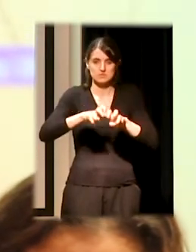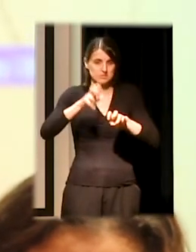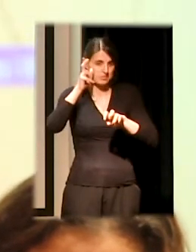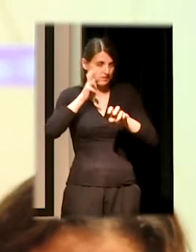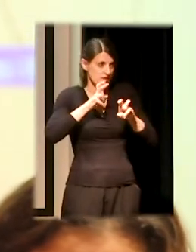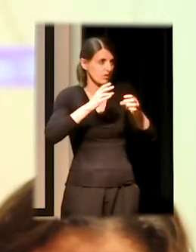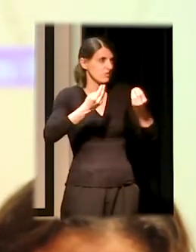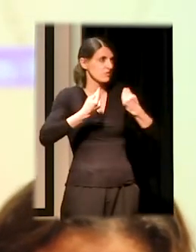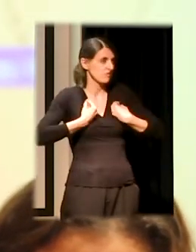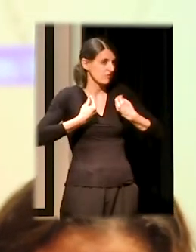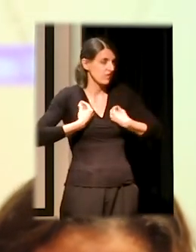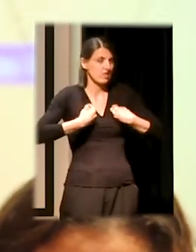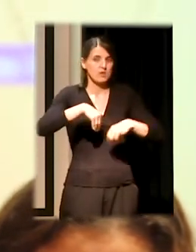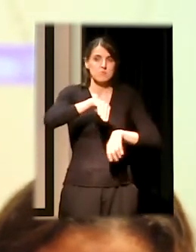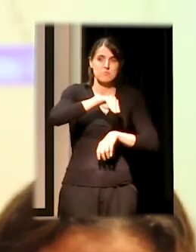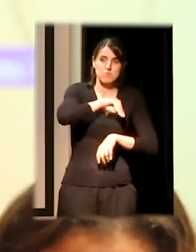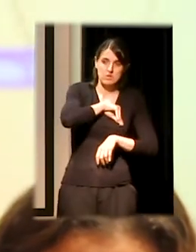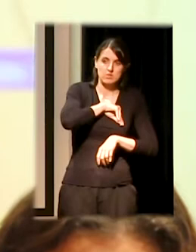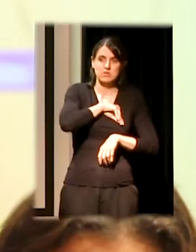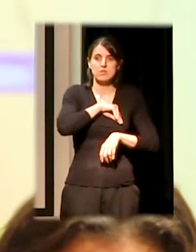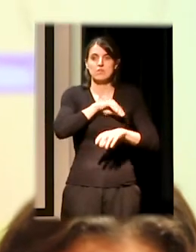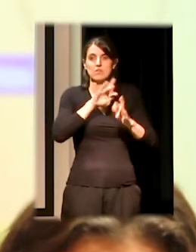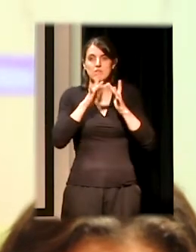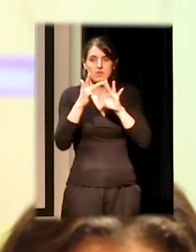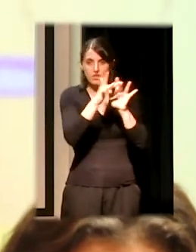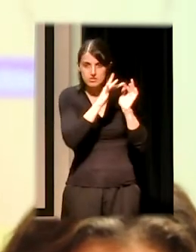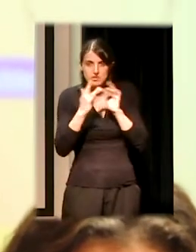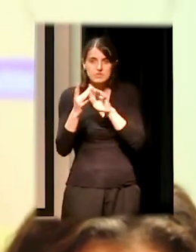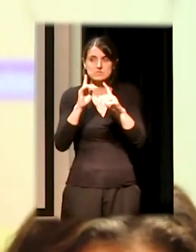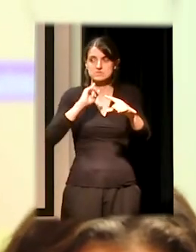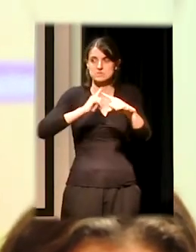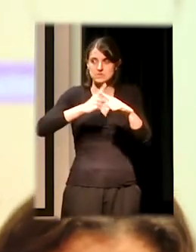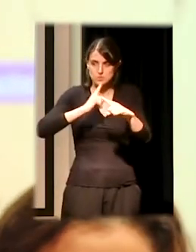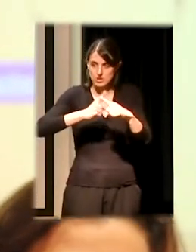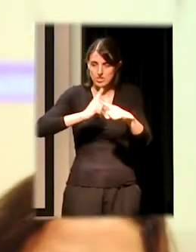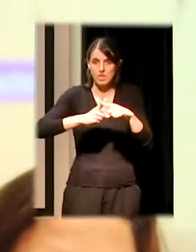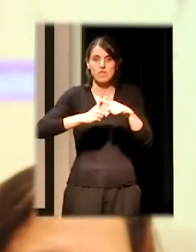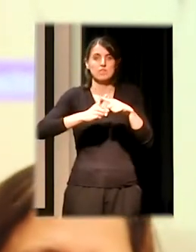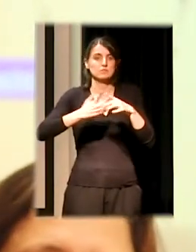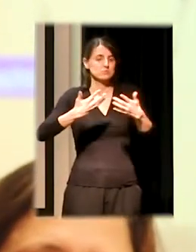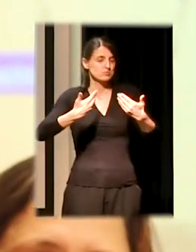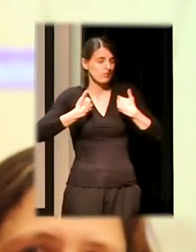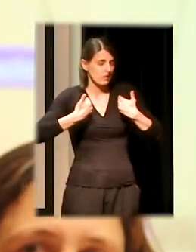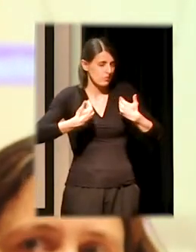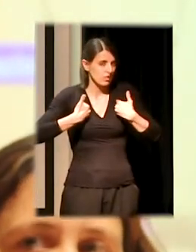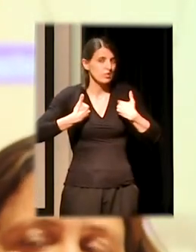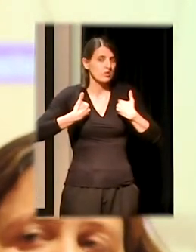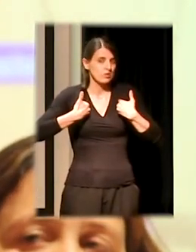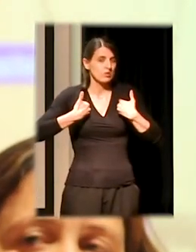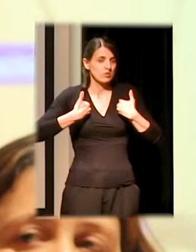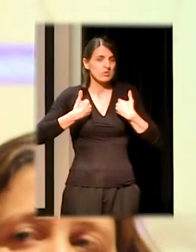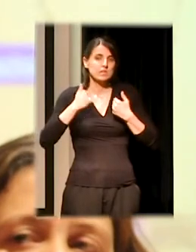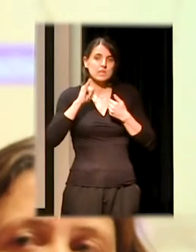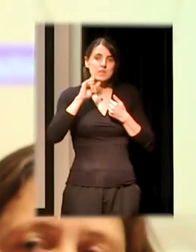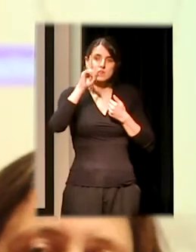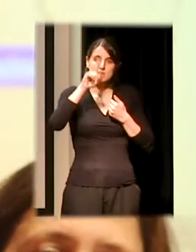la vida, sobre la muerte, sobre las relaciones, sobre la sexualidad, sobre el sufrimiento y sobre lo